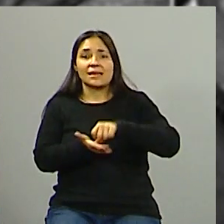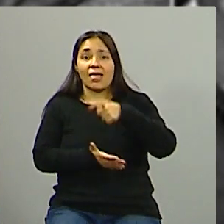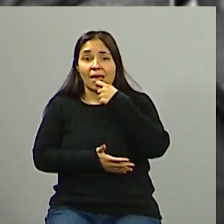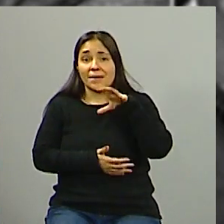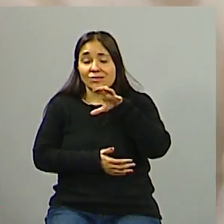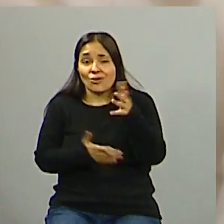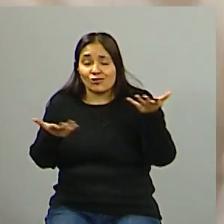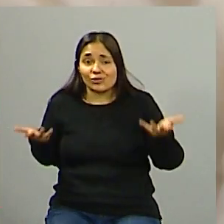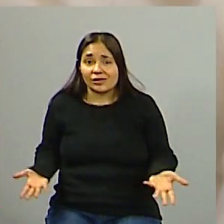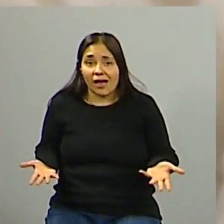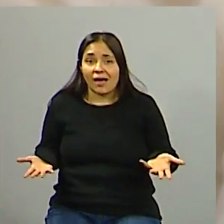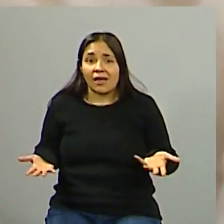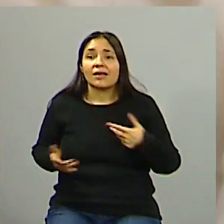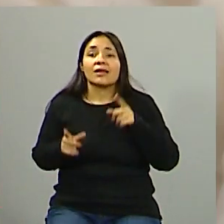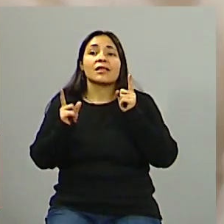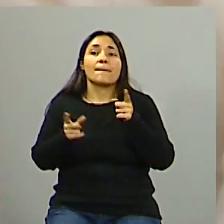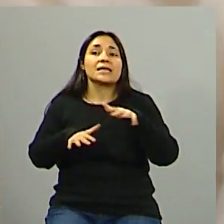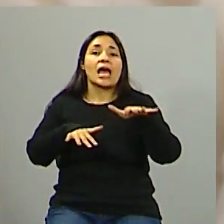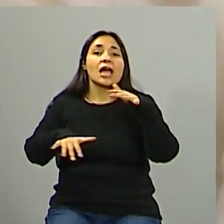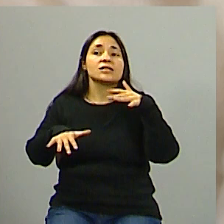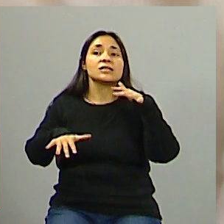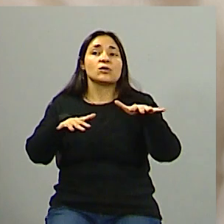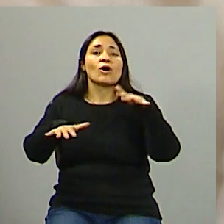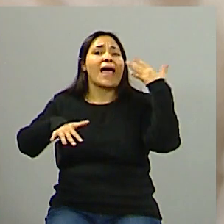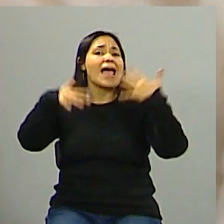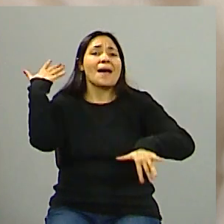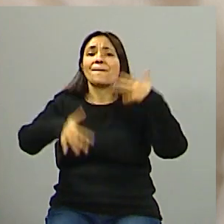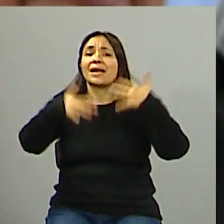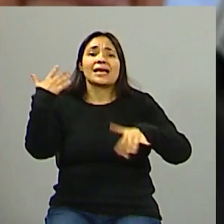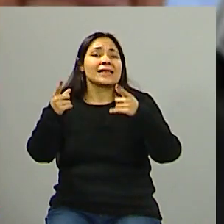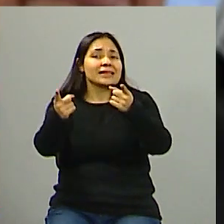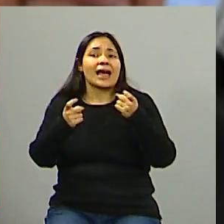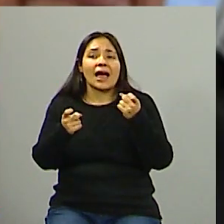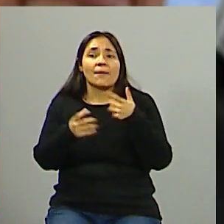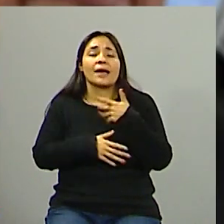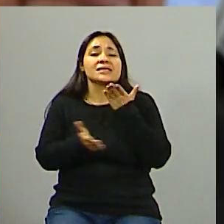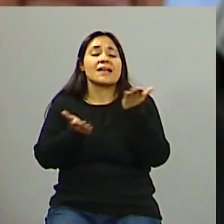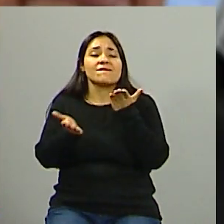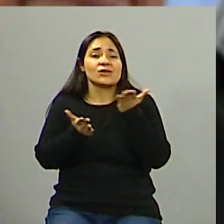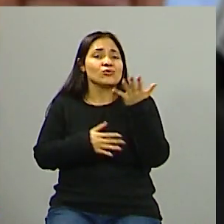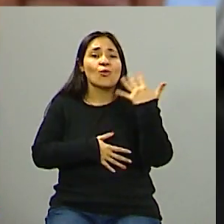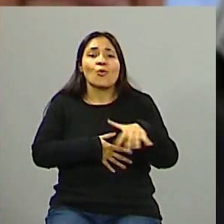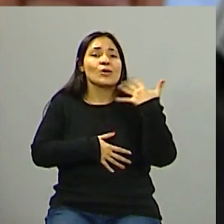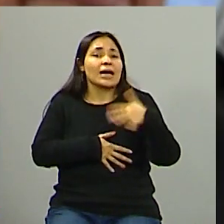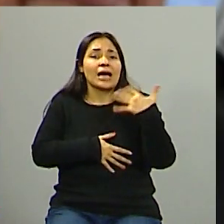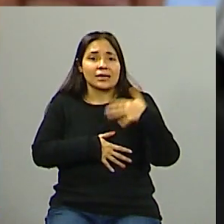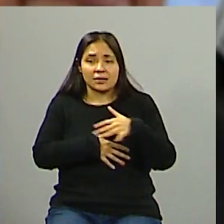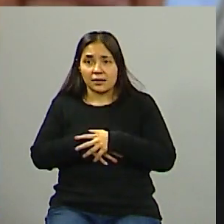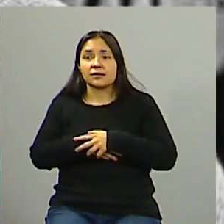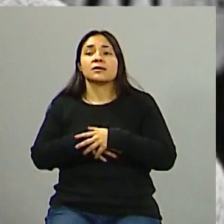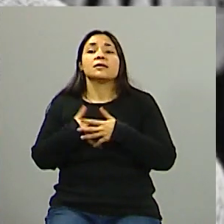mujer, ¿no? Sí, y entonces, además en una situación de emergencia, que digo, demandaba atención inmediata. ¿Qué pasa ahí en la comunicación de los distintos